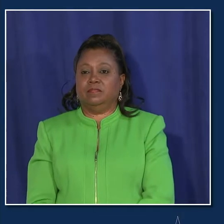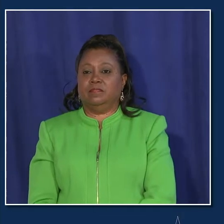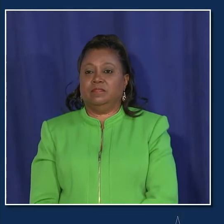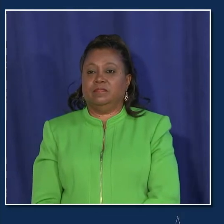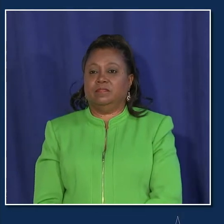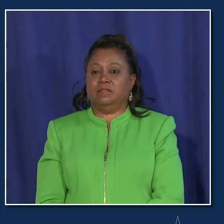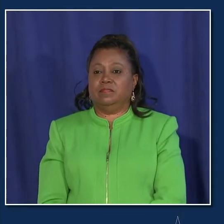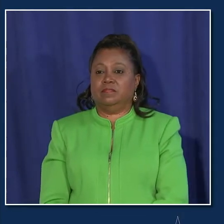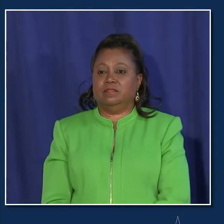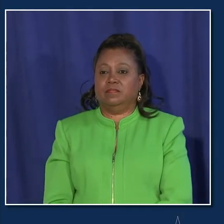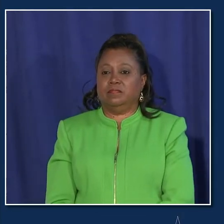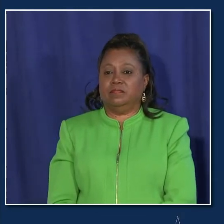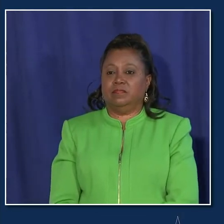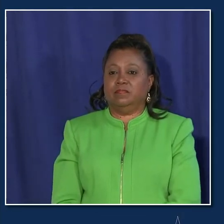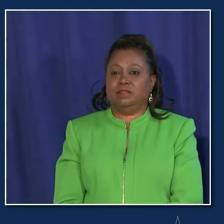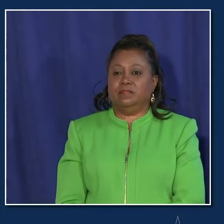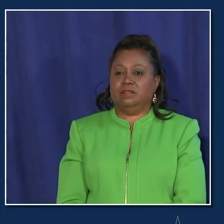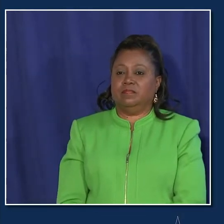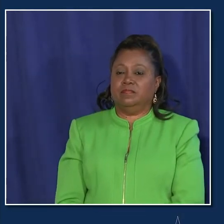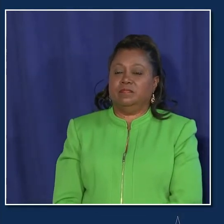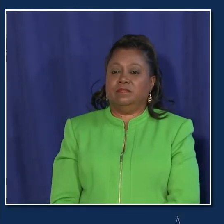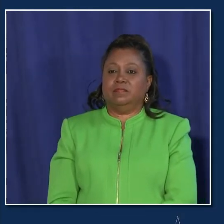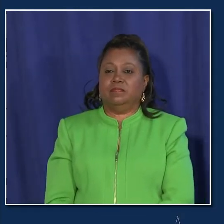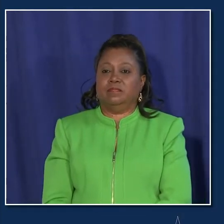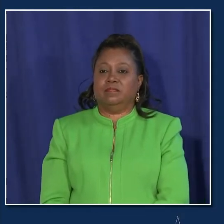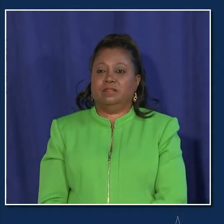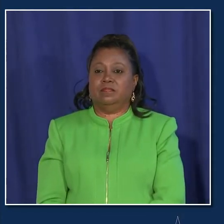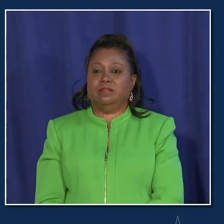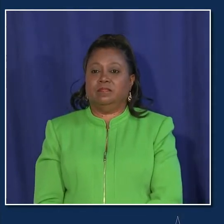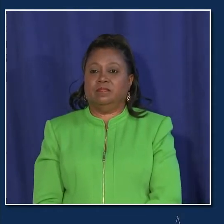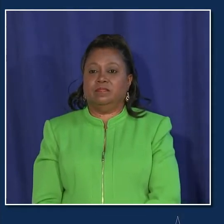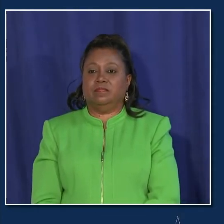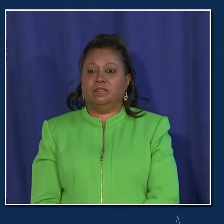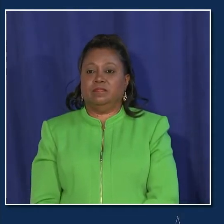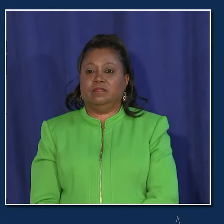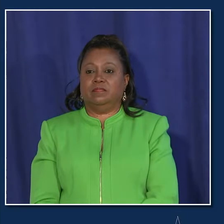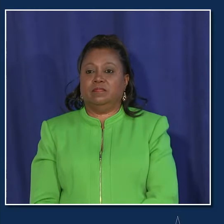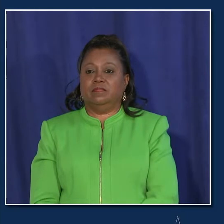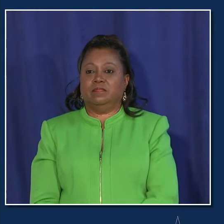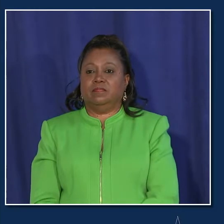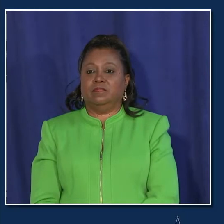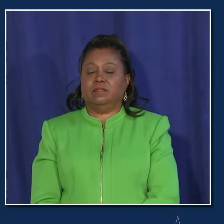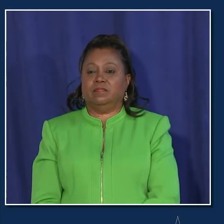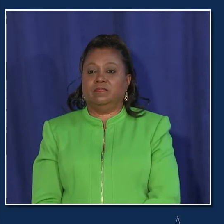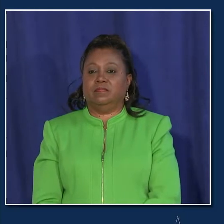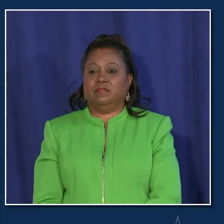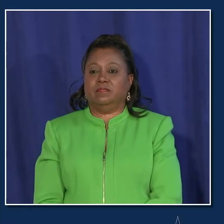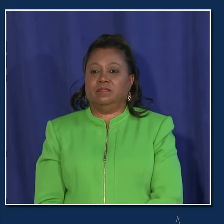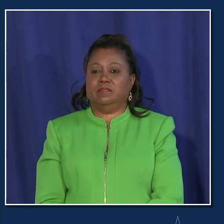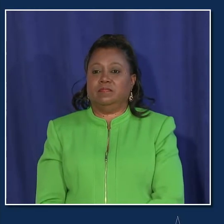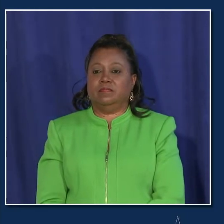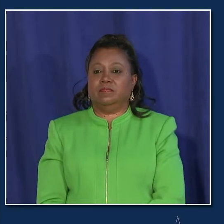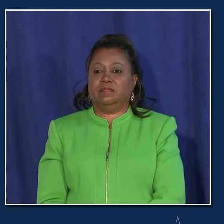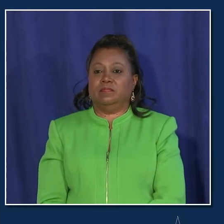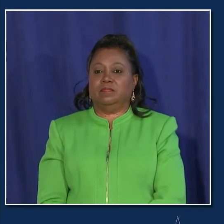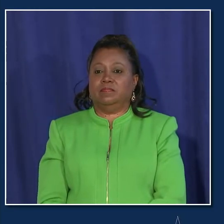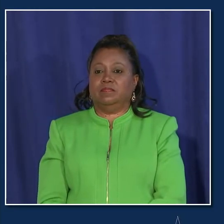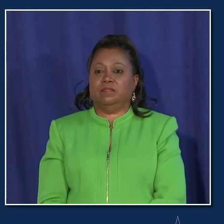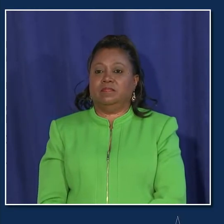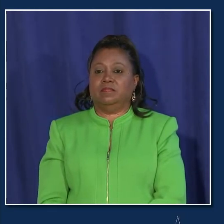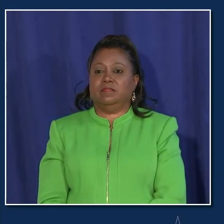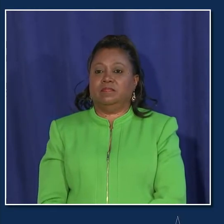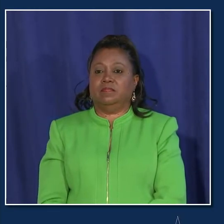todo habitante que ofrecen una protección extraordinaria contra el Delta y todas las variantes que tenemos ahora mismo